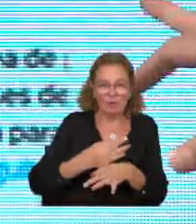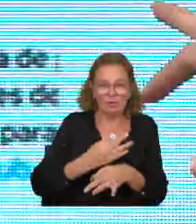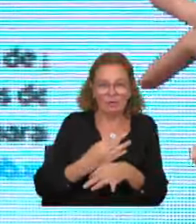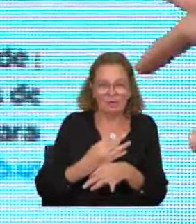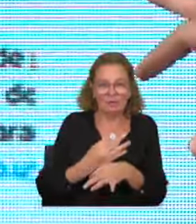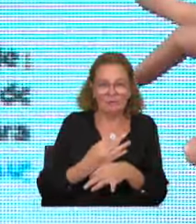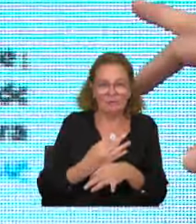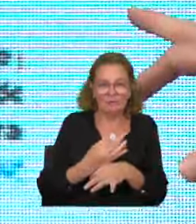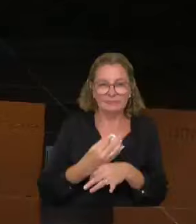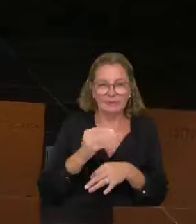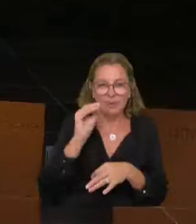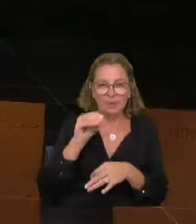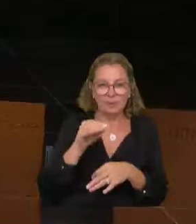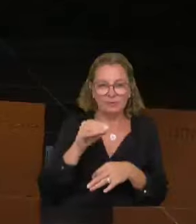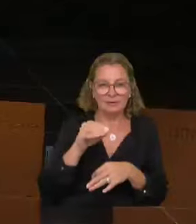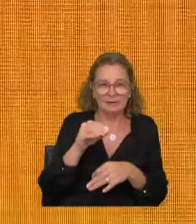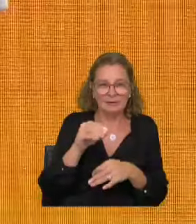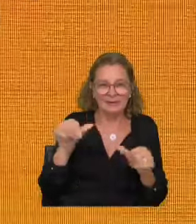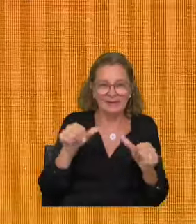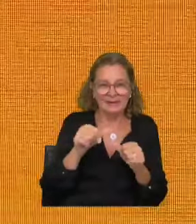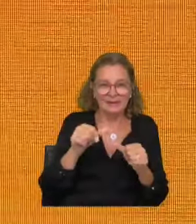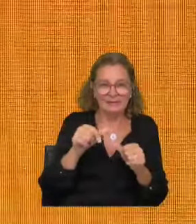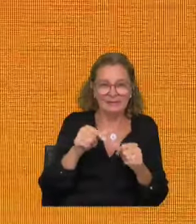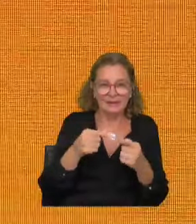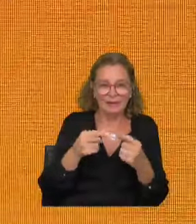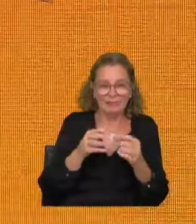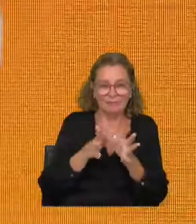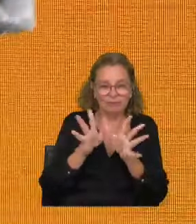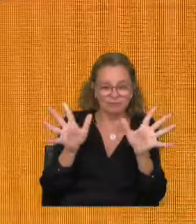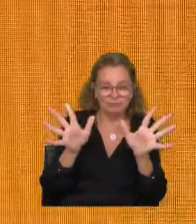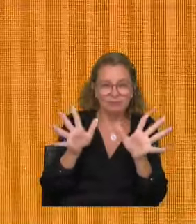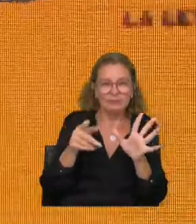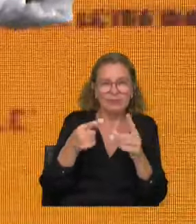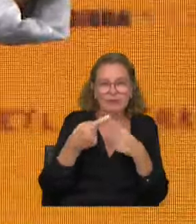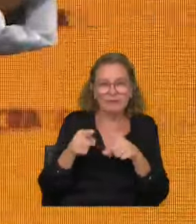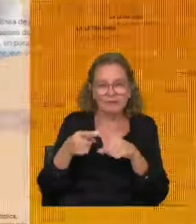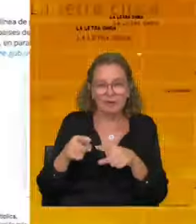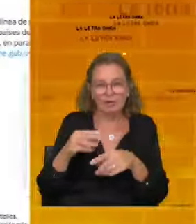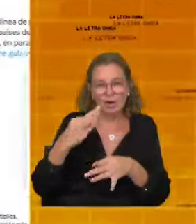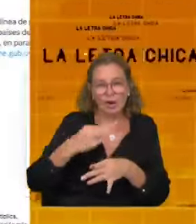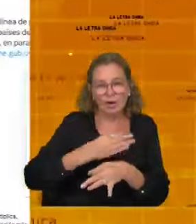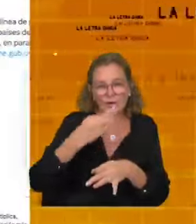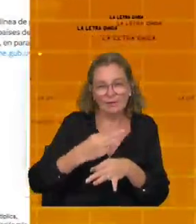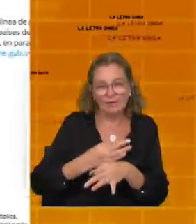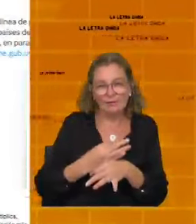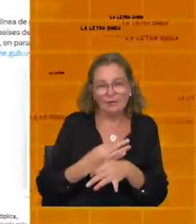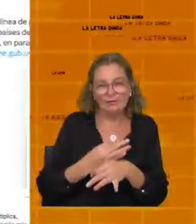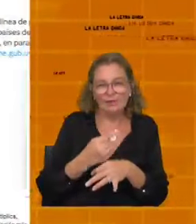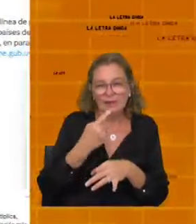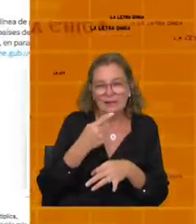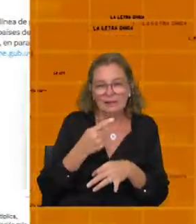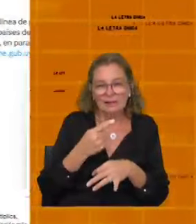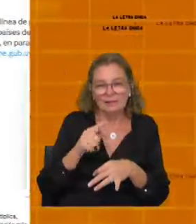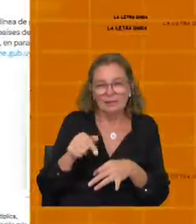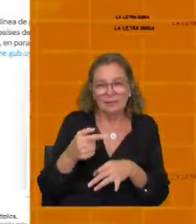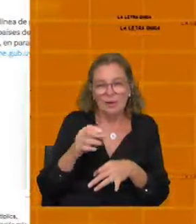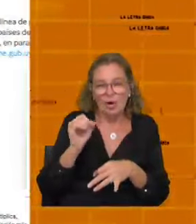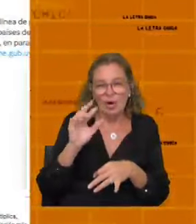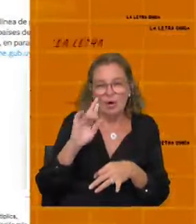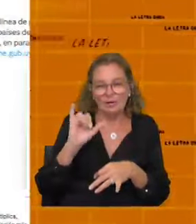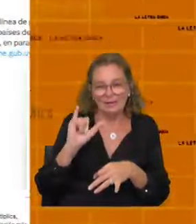están los posteos originales que generaron esas iones que aparecen ahí Entonces está Carolina c ahí donde está señalando después llamando